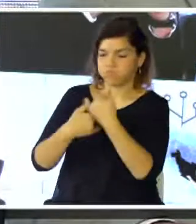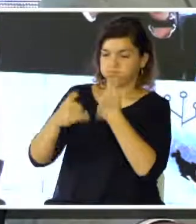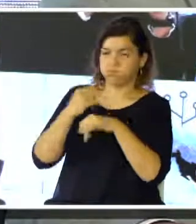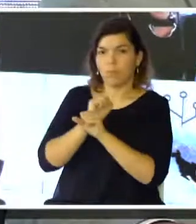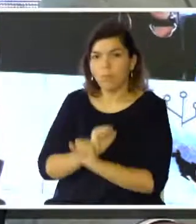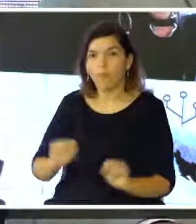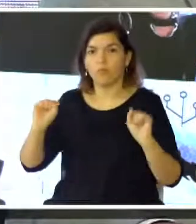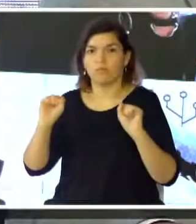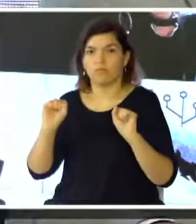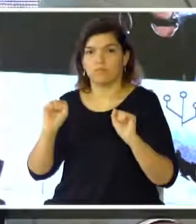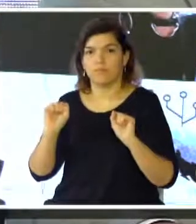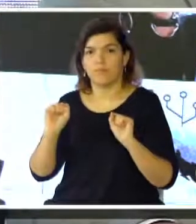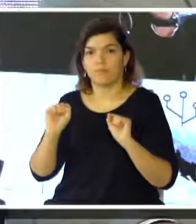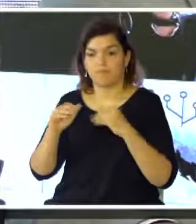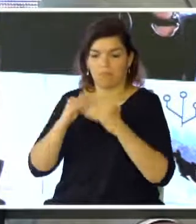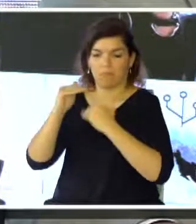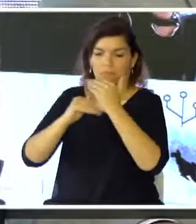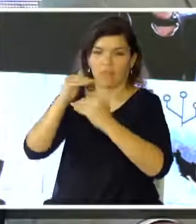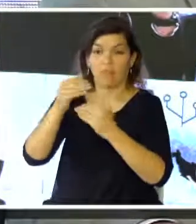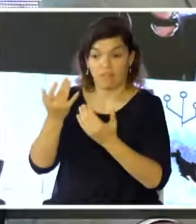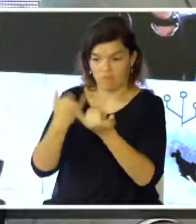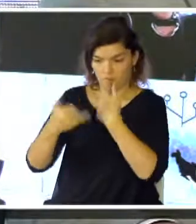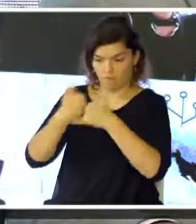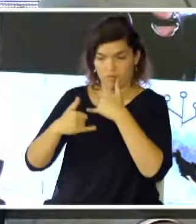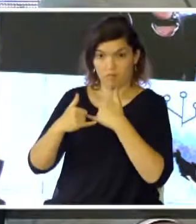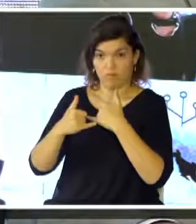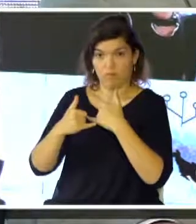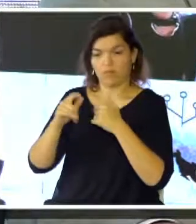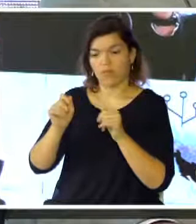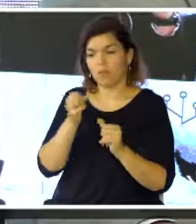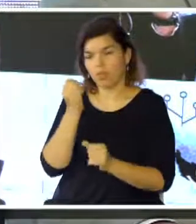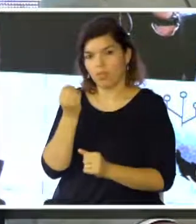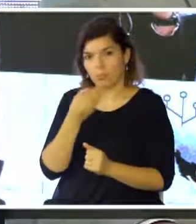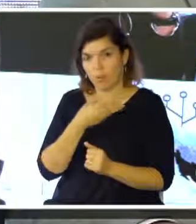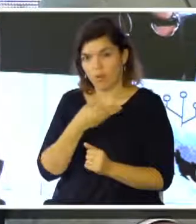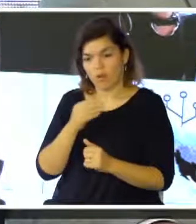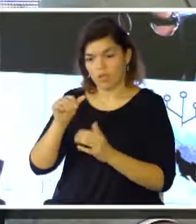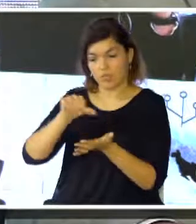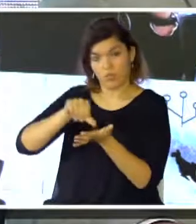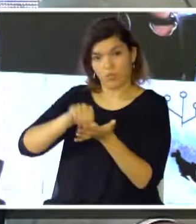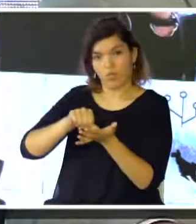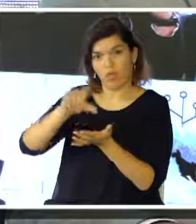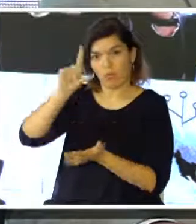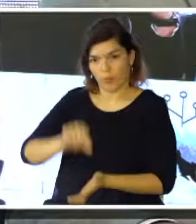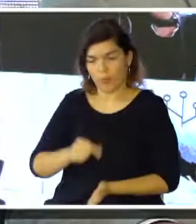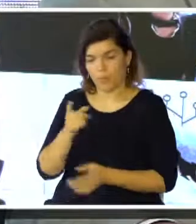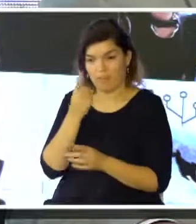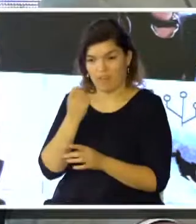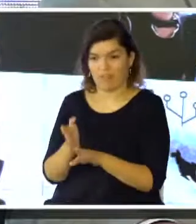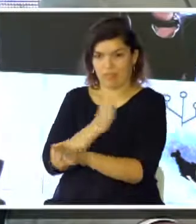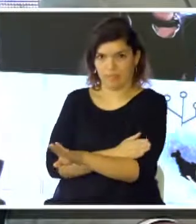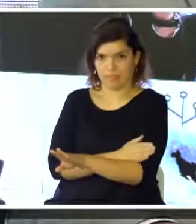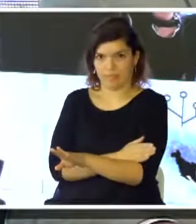poder procesar esos datos y hacer que la ciudad gaste menos por previsión